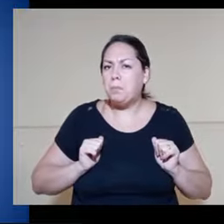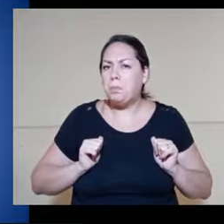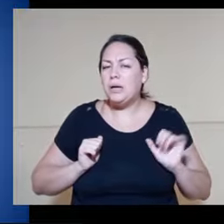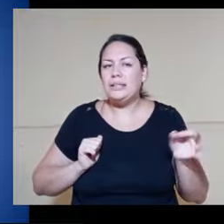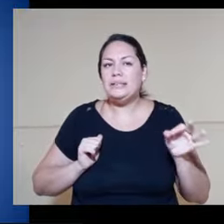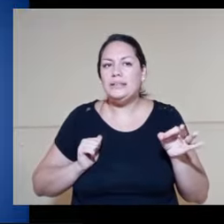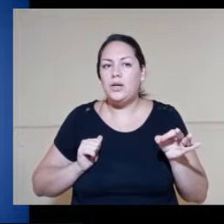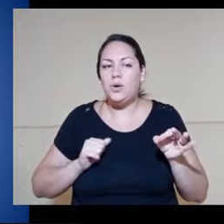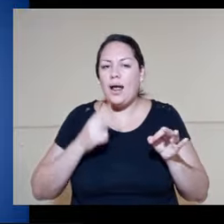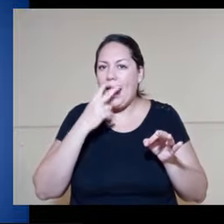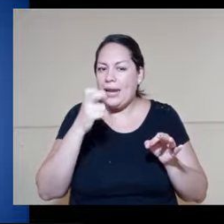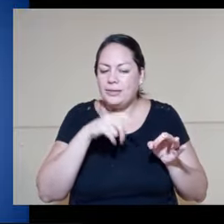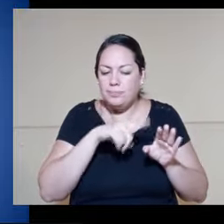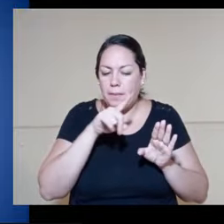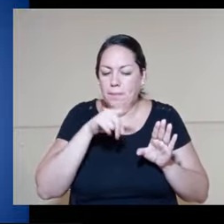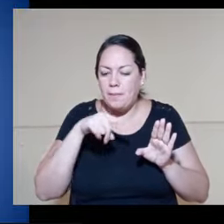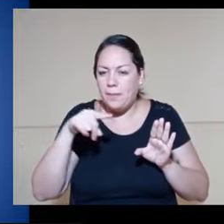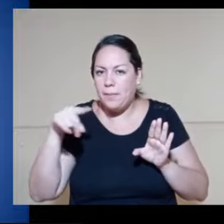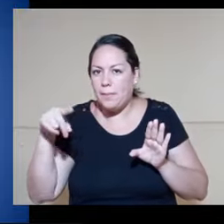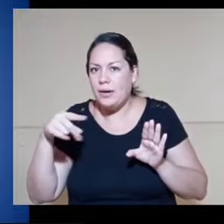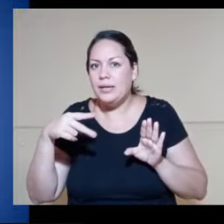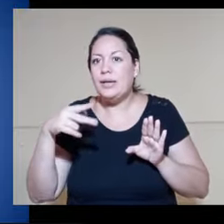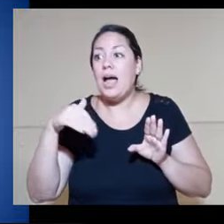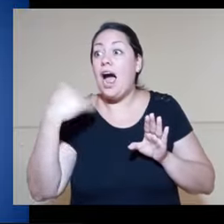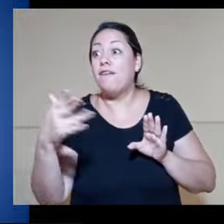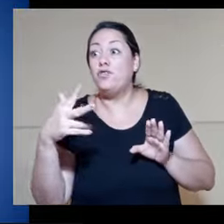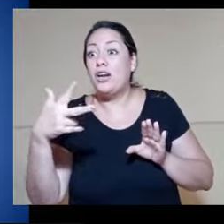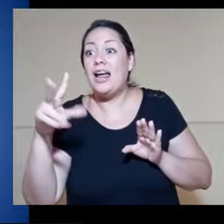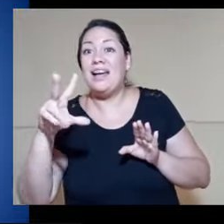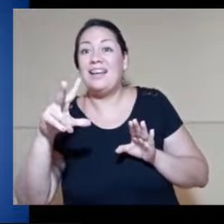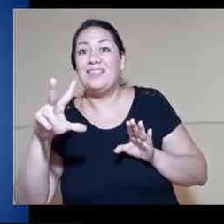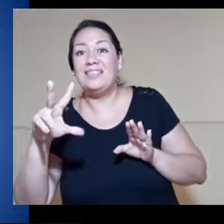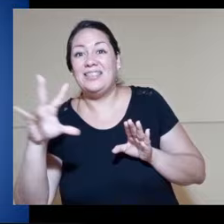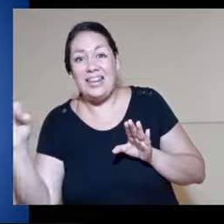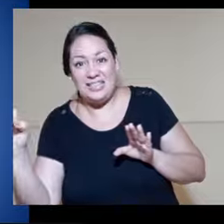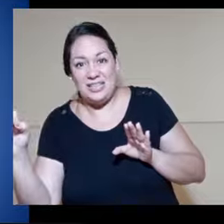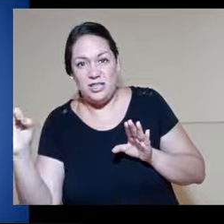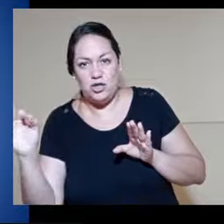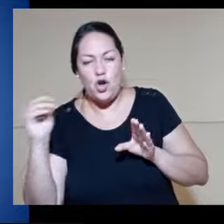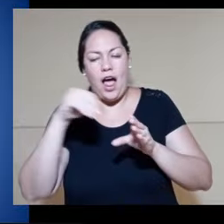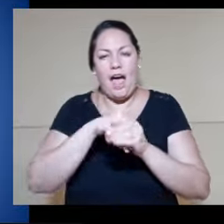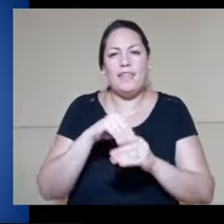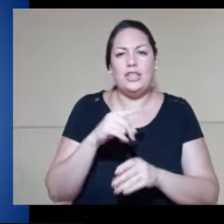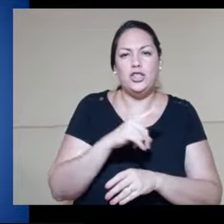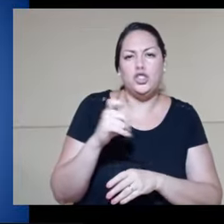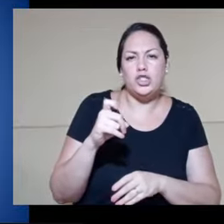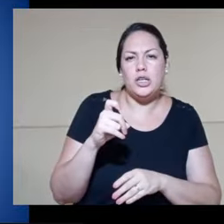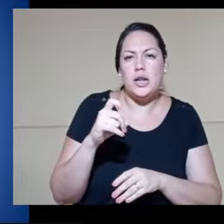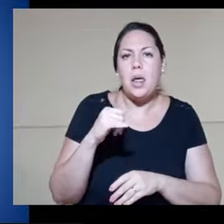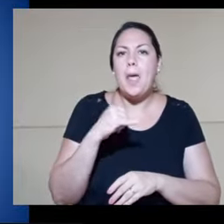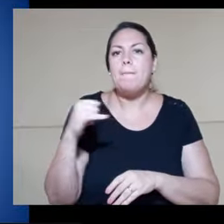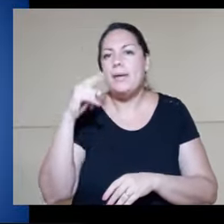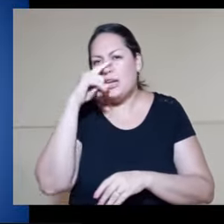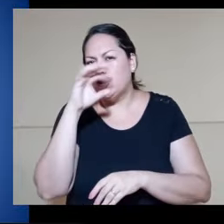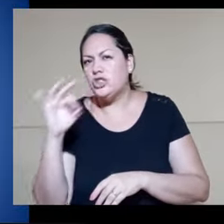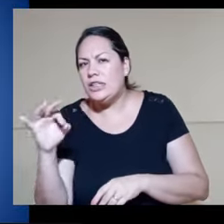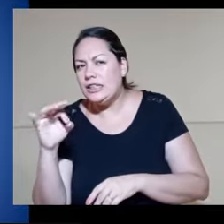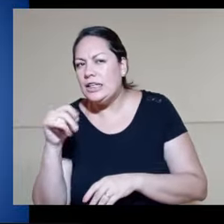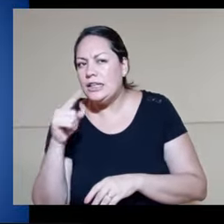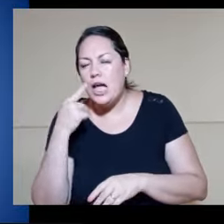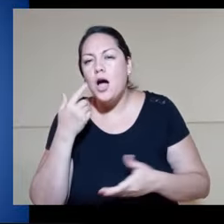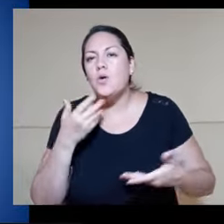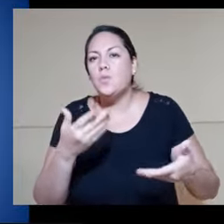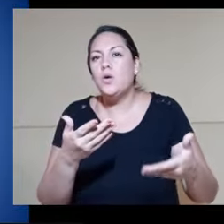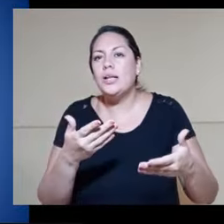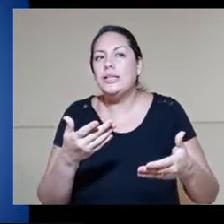Está tranquilita, yo voy y la mido la electricidad y digo, bueno, hay 300 sodio afuera, hay 100 potasio adentro, tiene